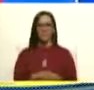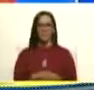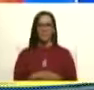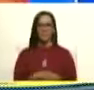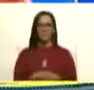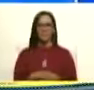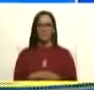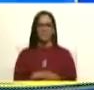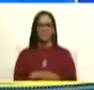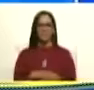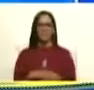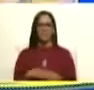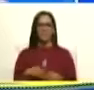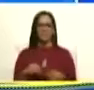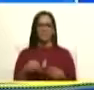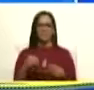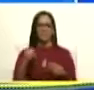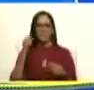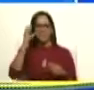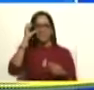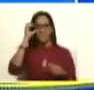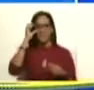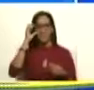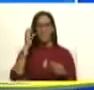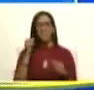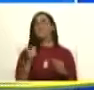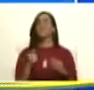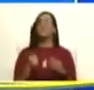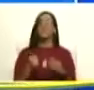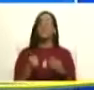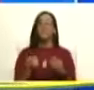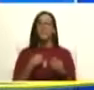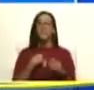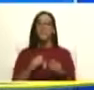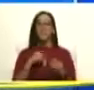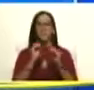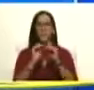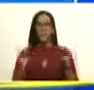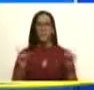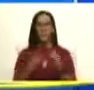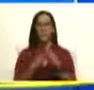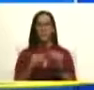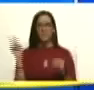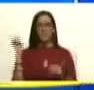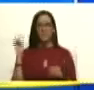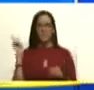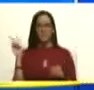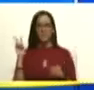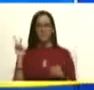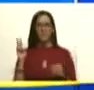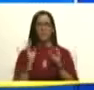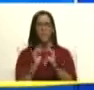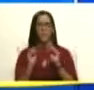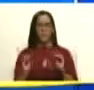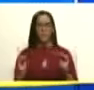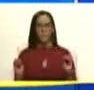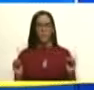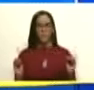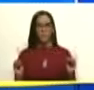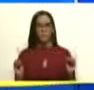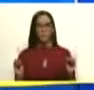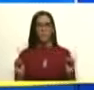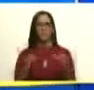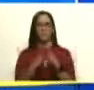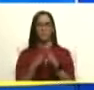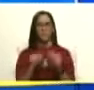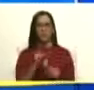fuerza de una sociedad. Yo convoco a Venezuela todo. Convoco a todas